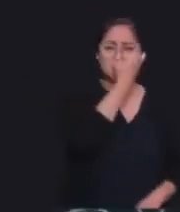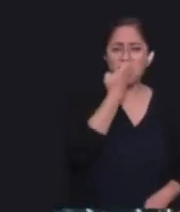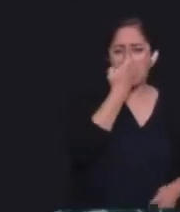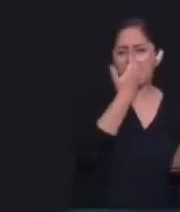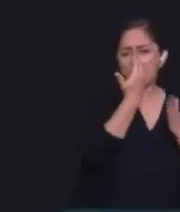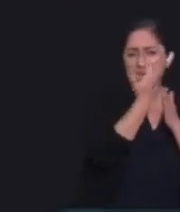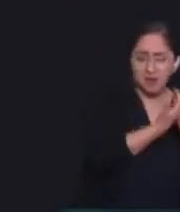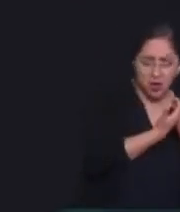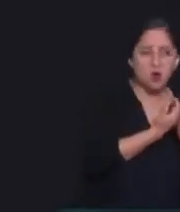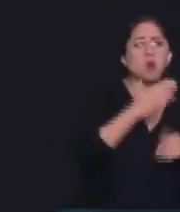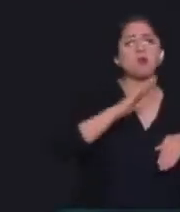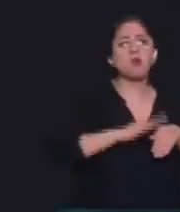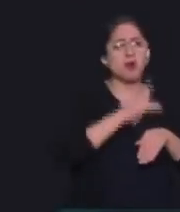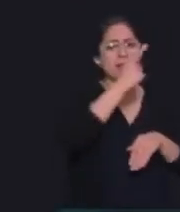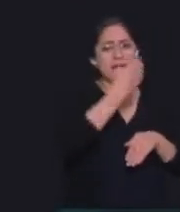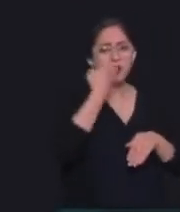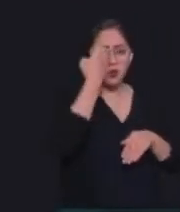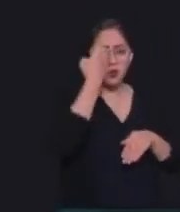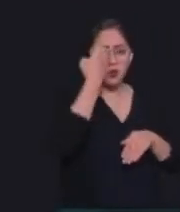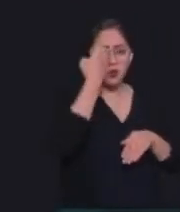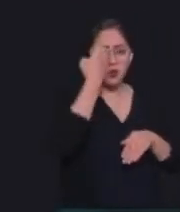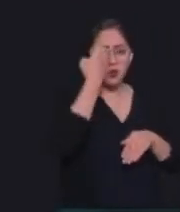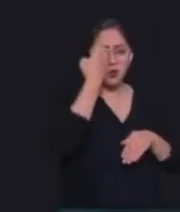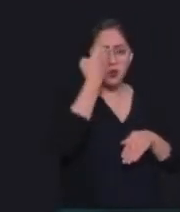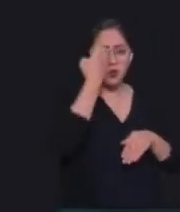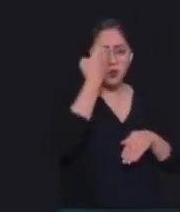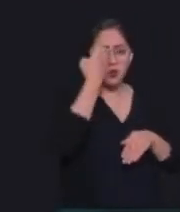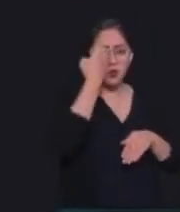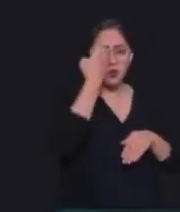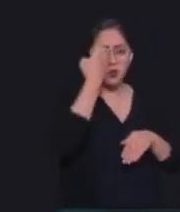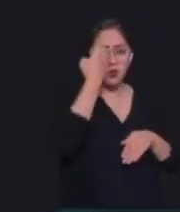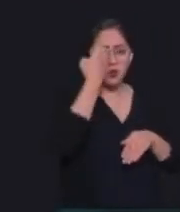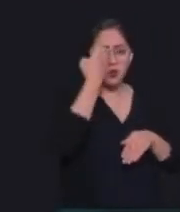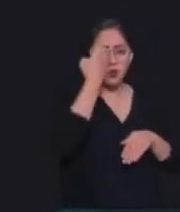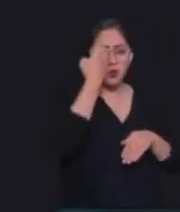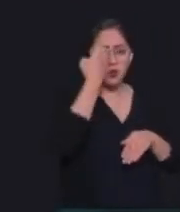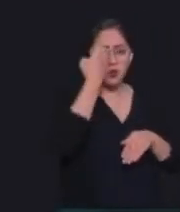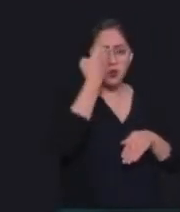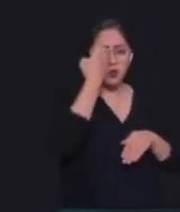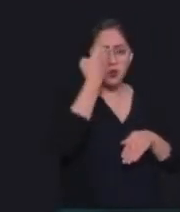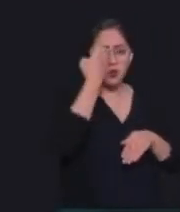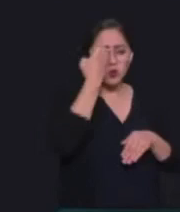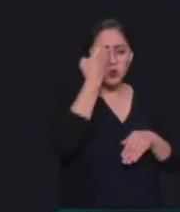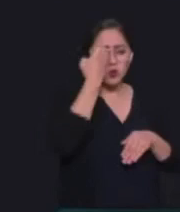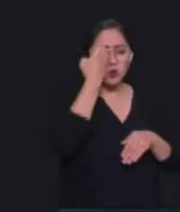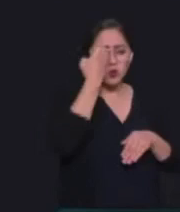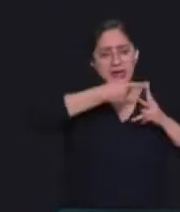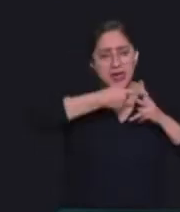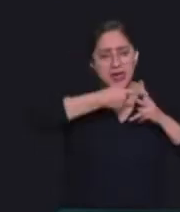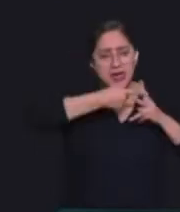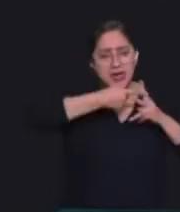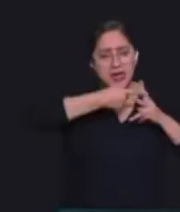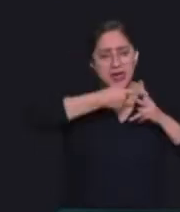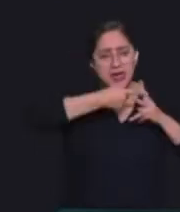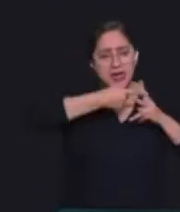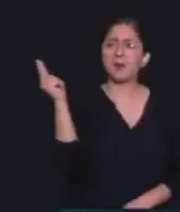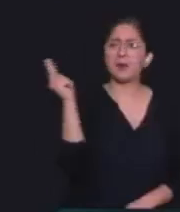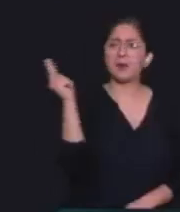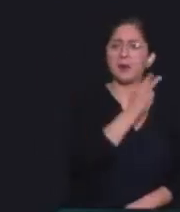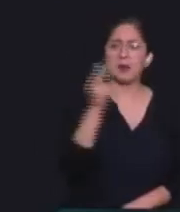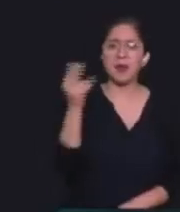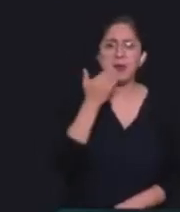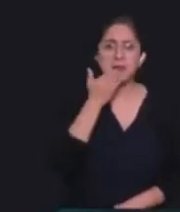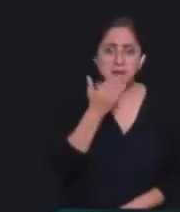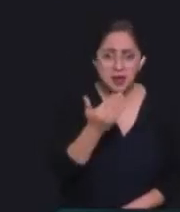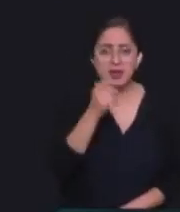a tomar algunos cuidados. Hay que estar muy pendientes también de que las aulas, los sitios donde se inician las clases estén bien ventilados, 1, y 2, que tengan